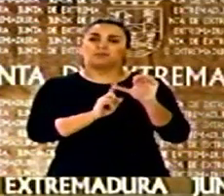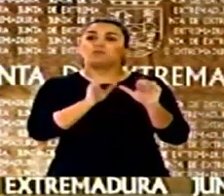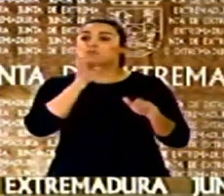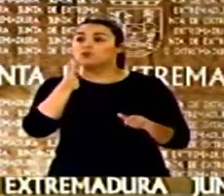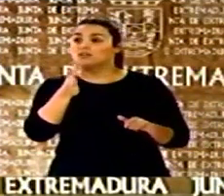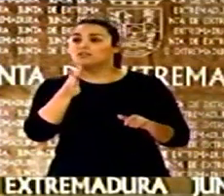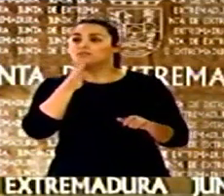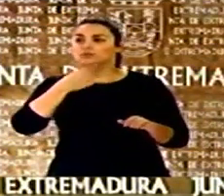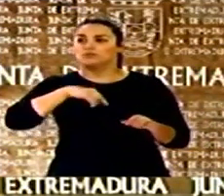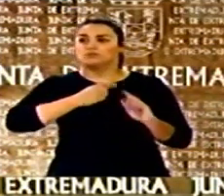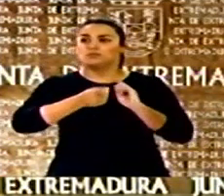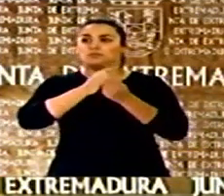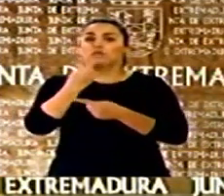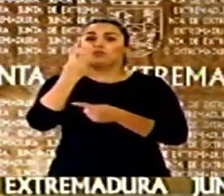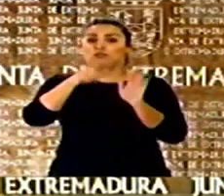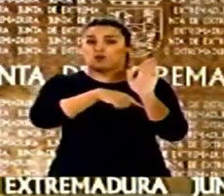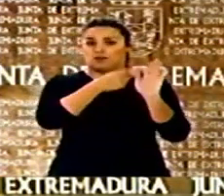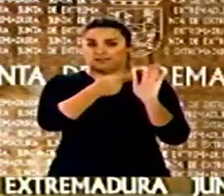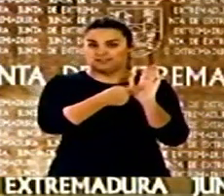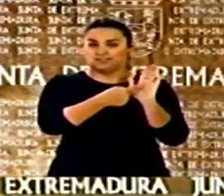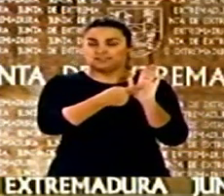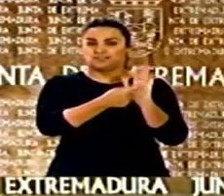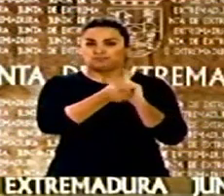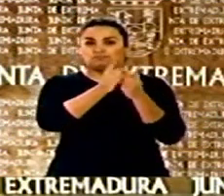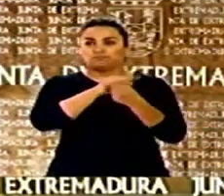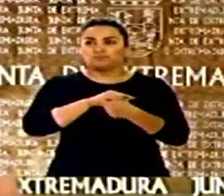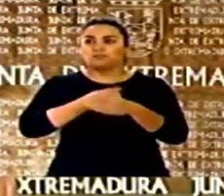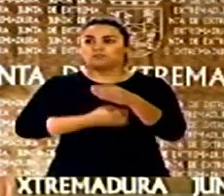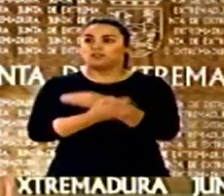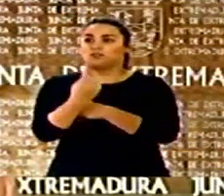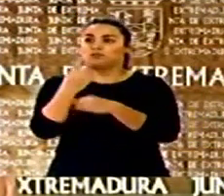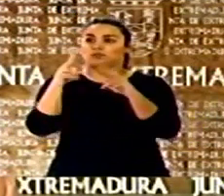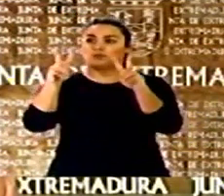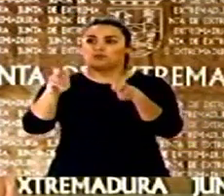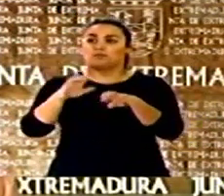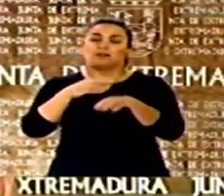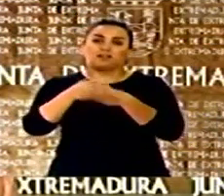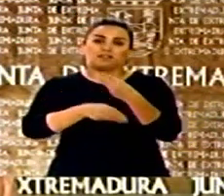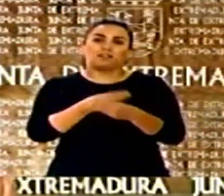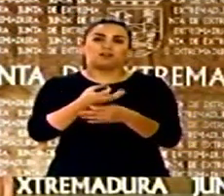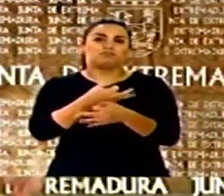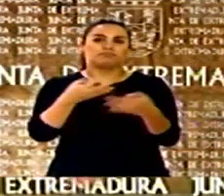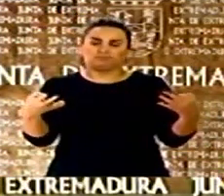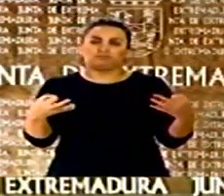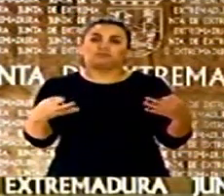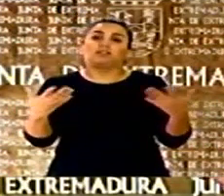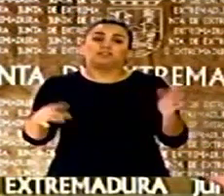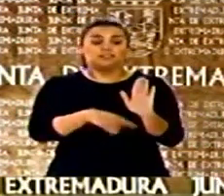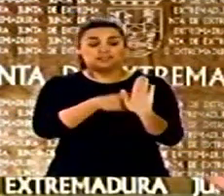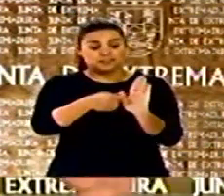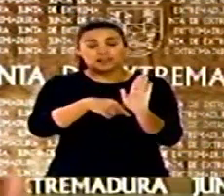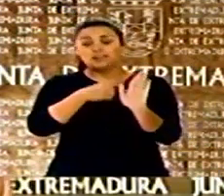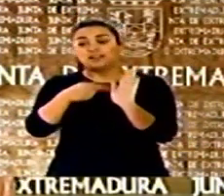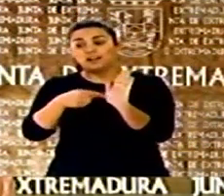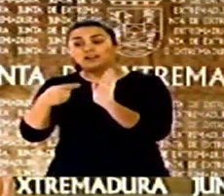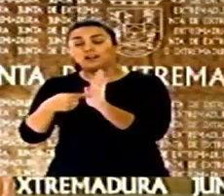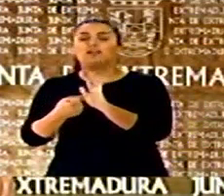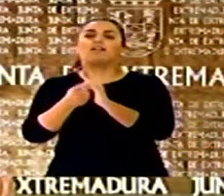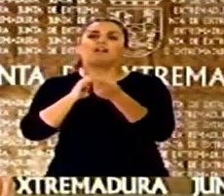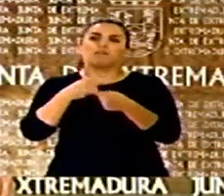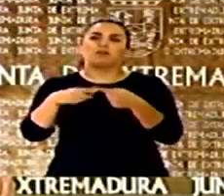de nuestra región en una cosa que para mí es probablemente de las más importantes que ha ocurrido nunca. Hoy día, abrir una